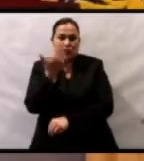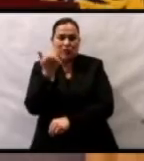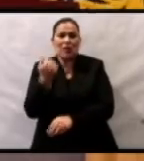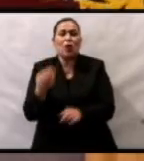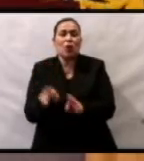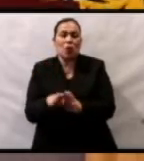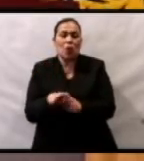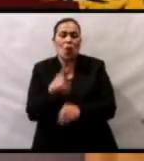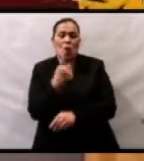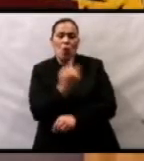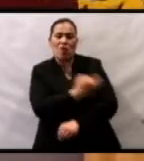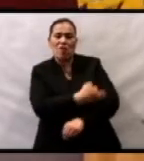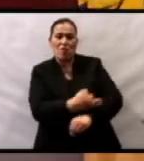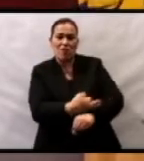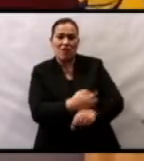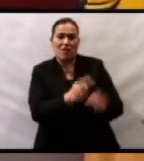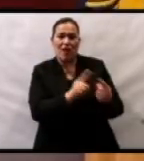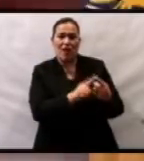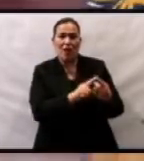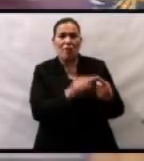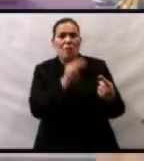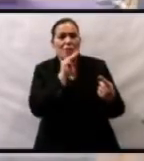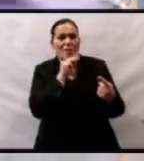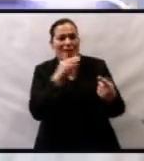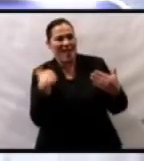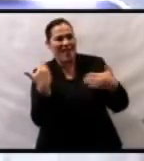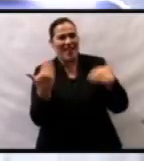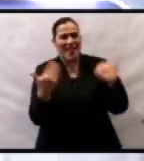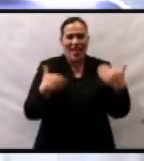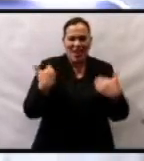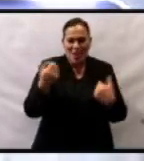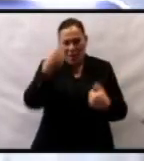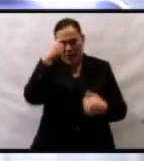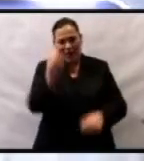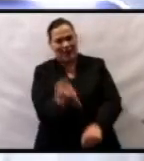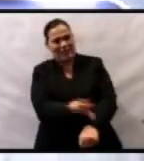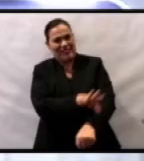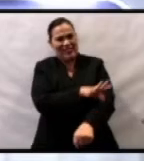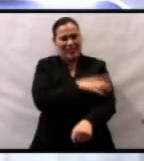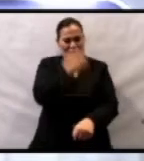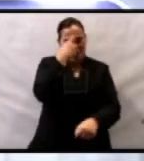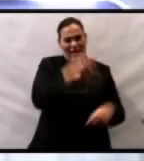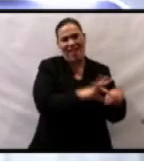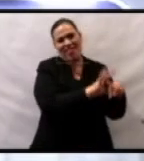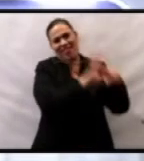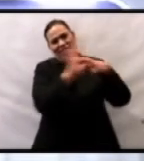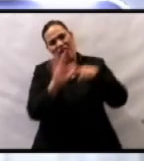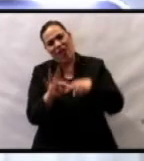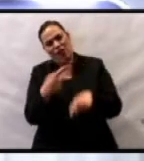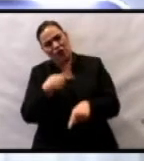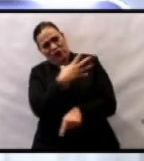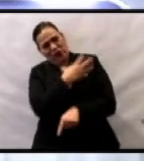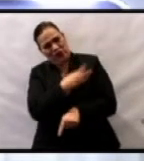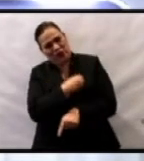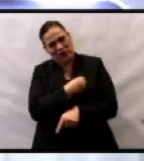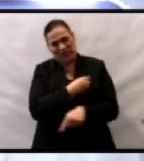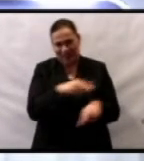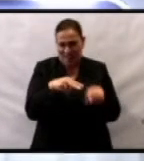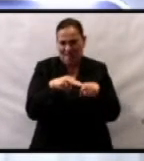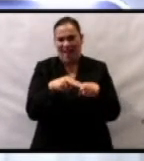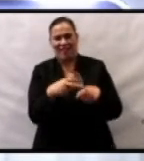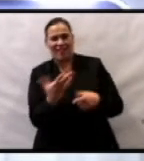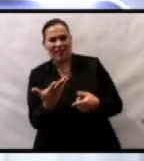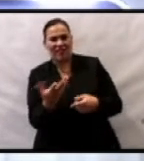familia sin que tenga la energía para llevar a sus hijos al parque. No sé qué sería de una familia